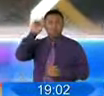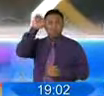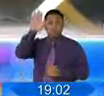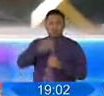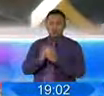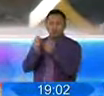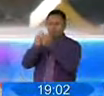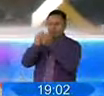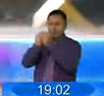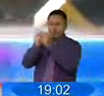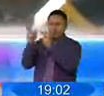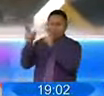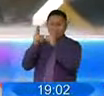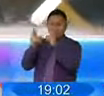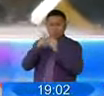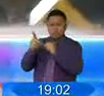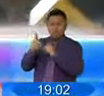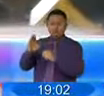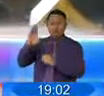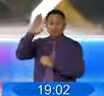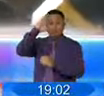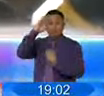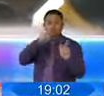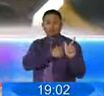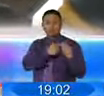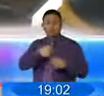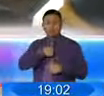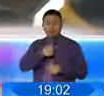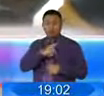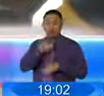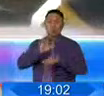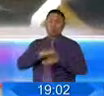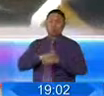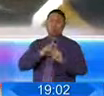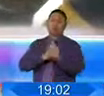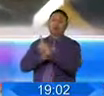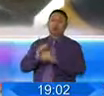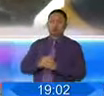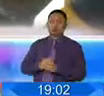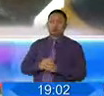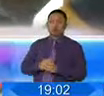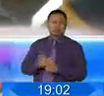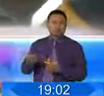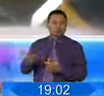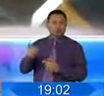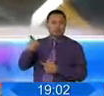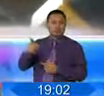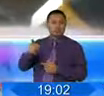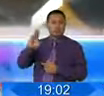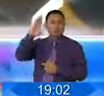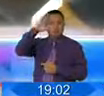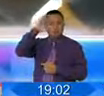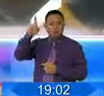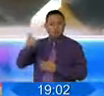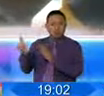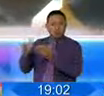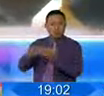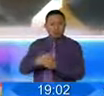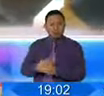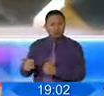incriminar a policías, militares y civiles. Y no se han investigado policías también que